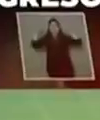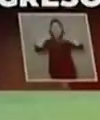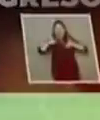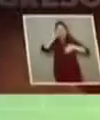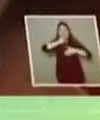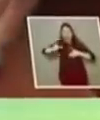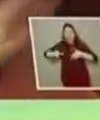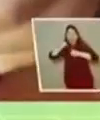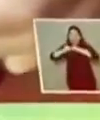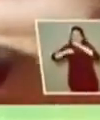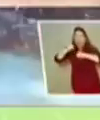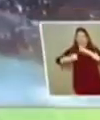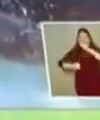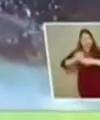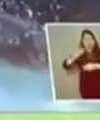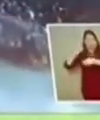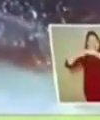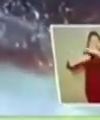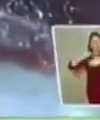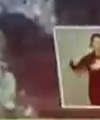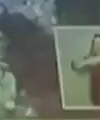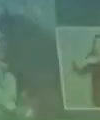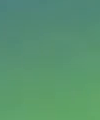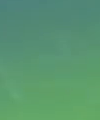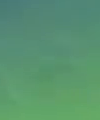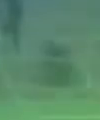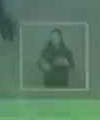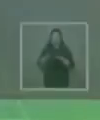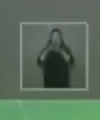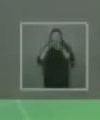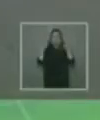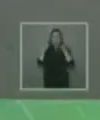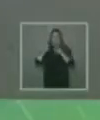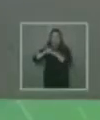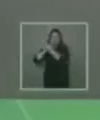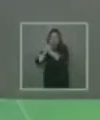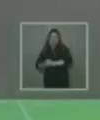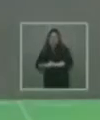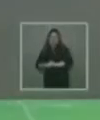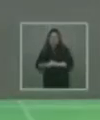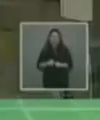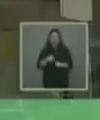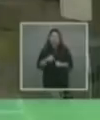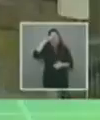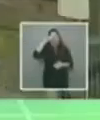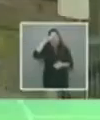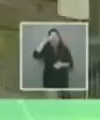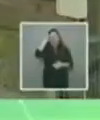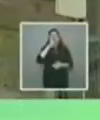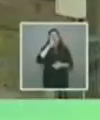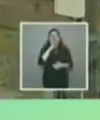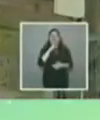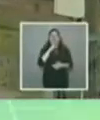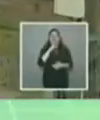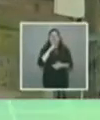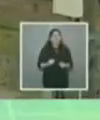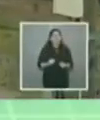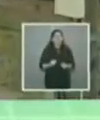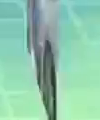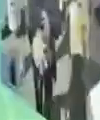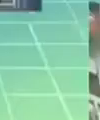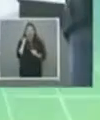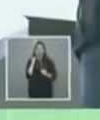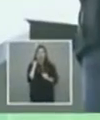papel 100% reciclado al mes. Y la materia prima proviene de los recicladores de base, a quienes les pagamos 4 veces lo que le